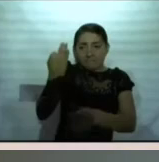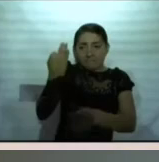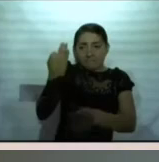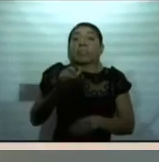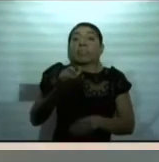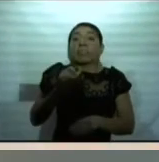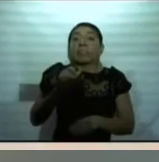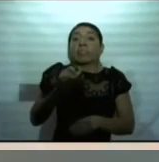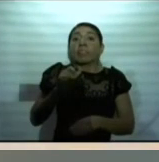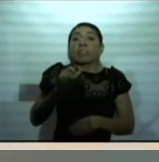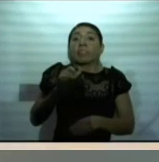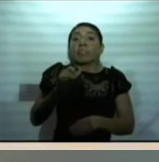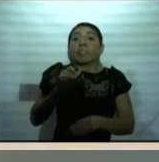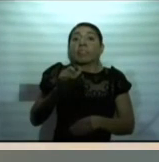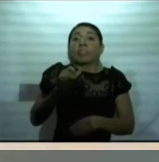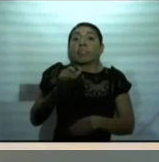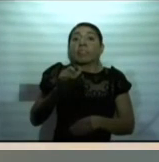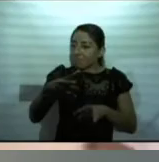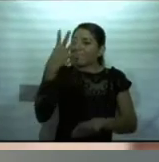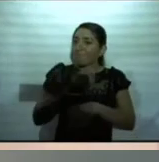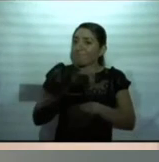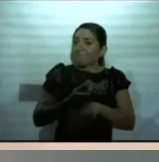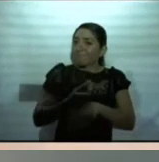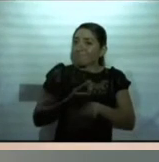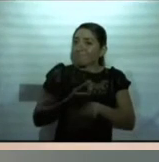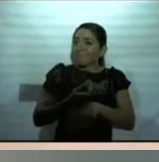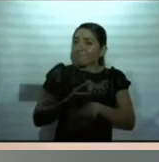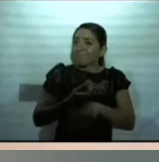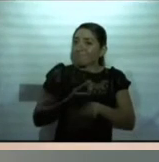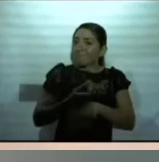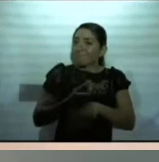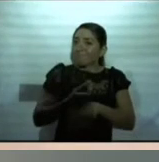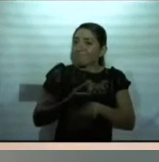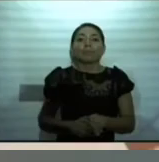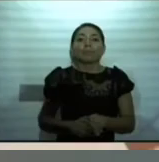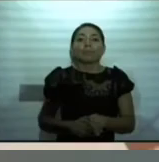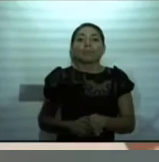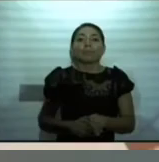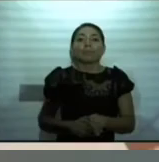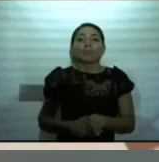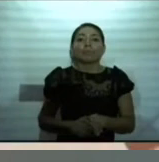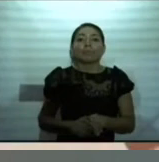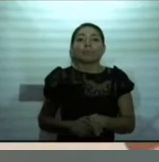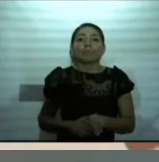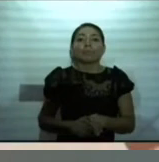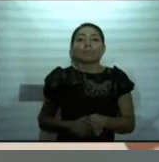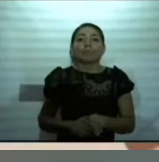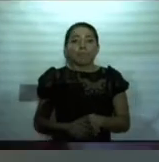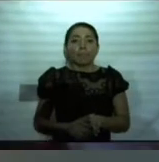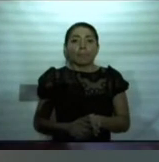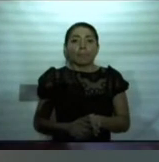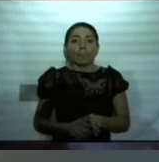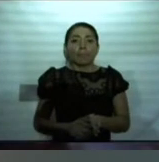de Coatzacoalcos, Veracruz. Y 12 polos del bienestar,